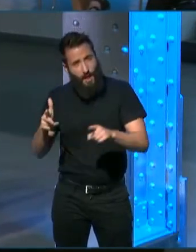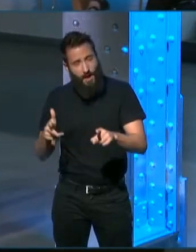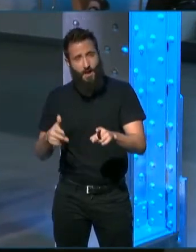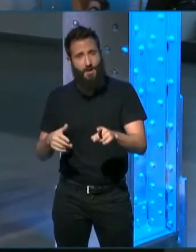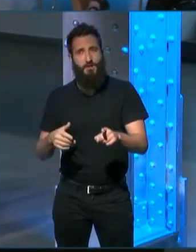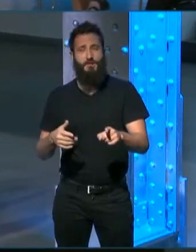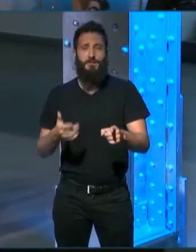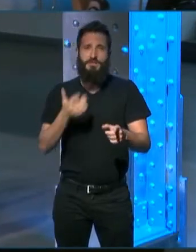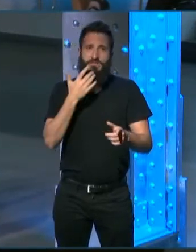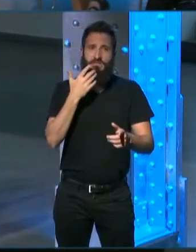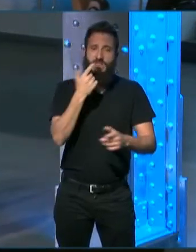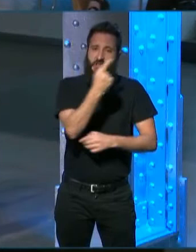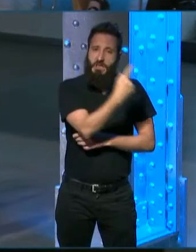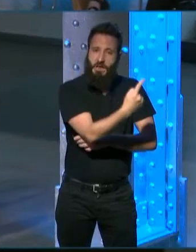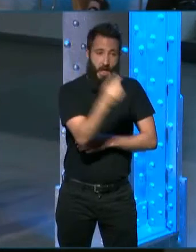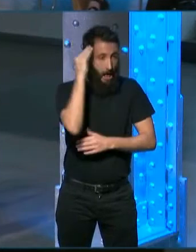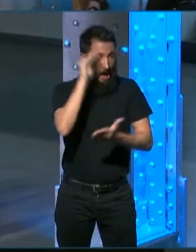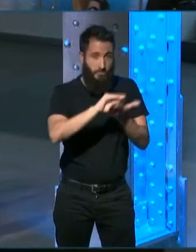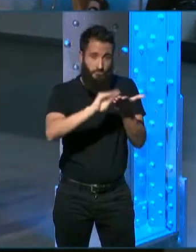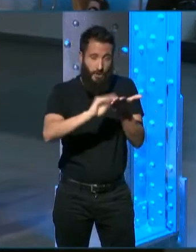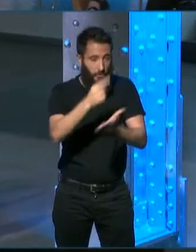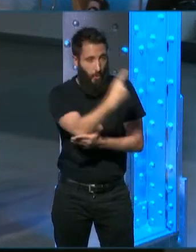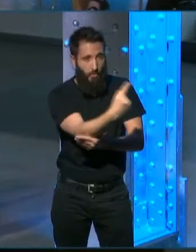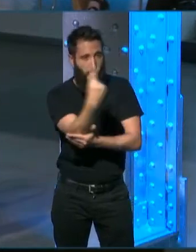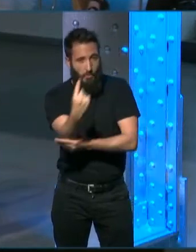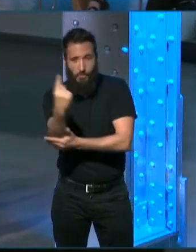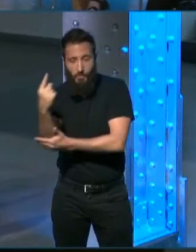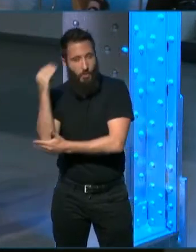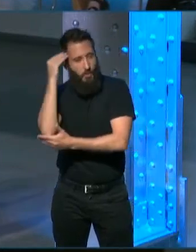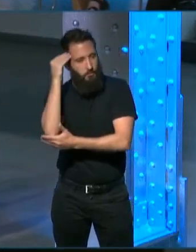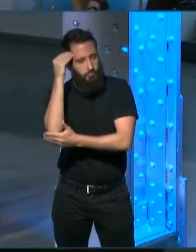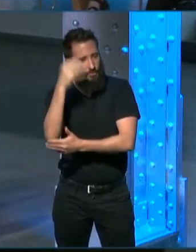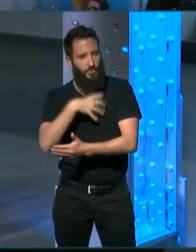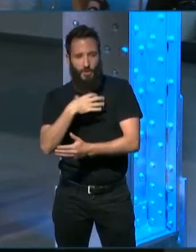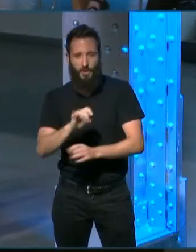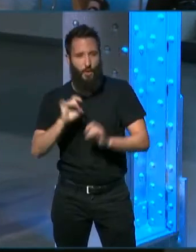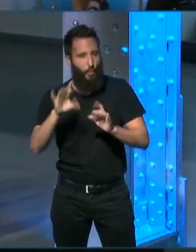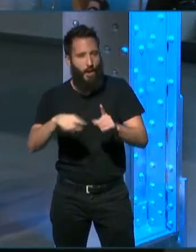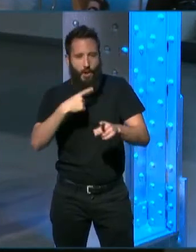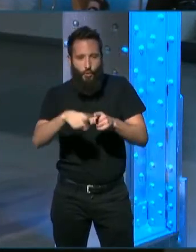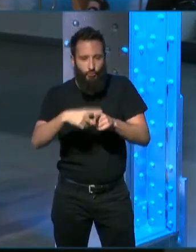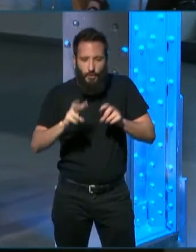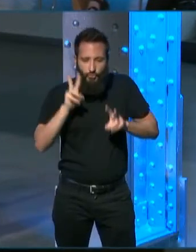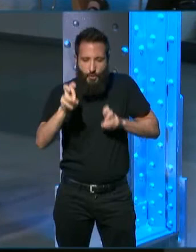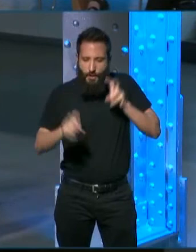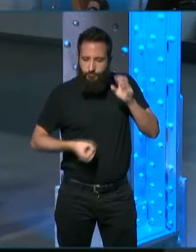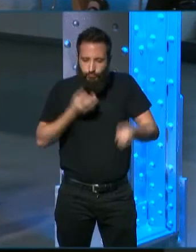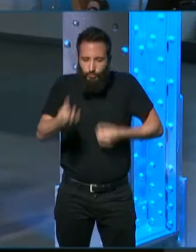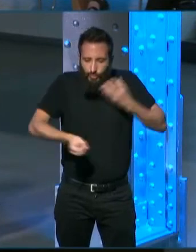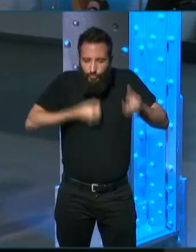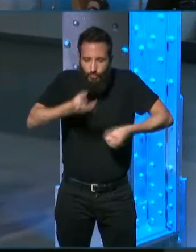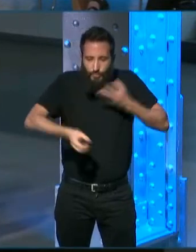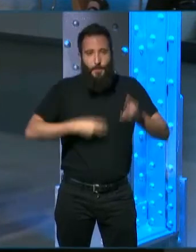si pienso en cada uno de nosotros uno a uno, hubiese sido como un cajón desastre. Y es esa voz narradora que